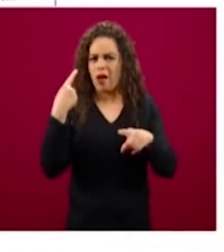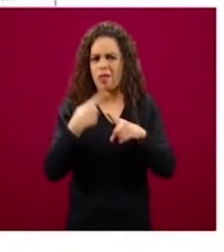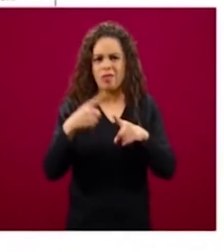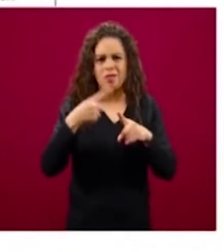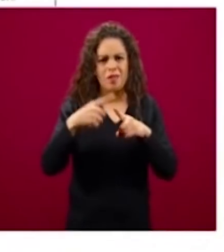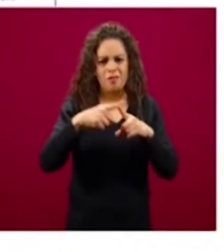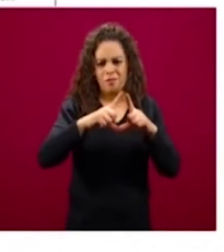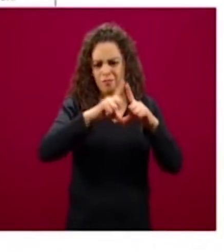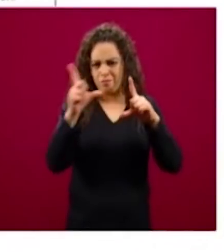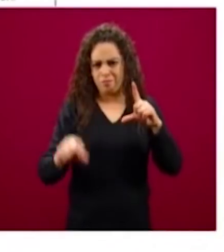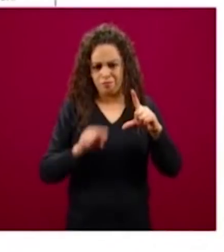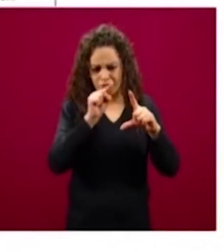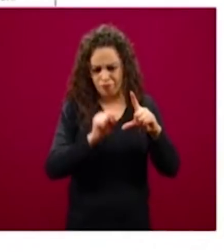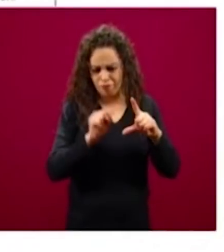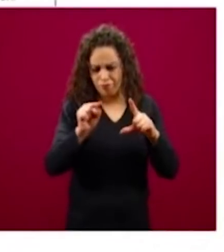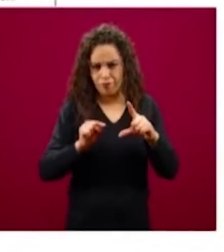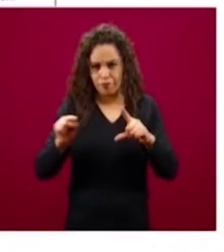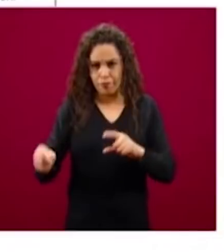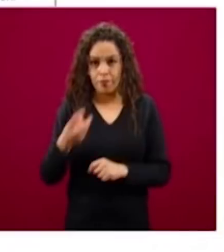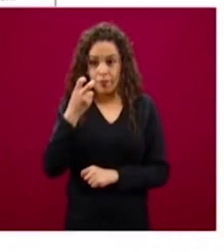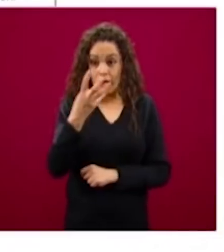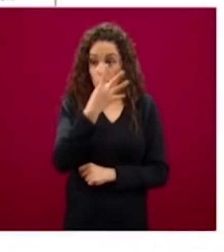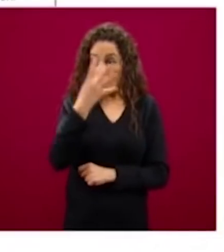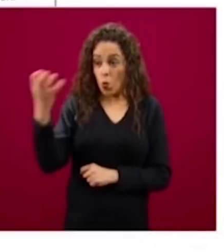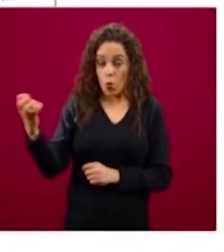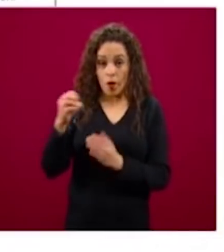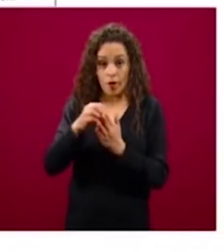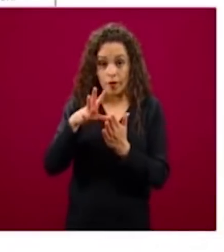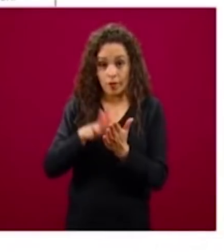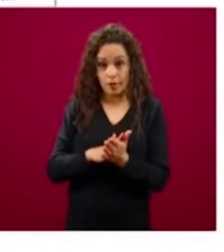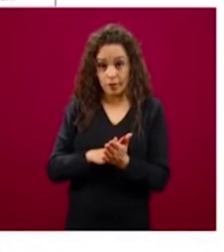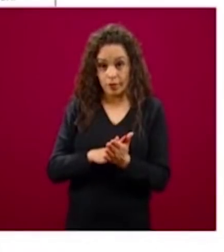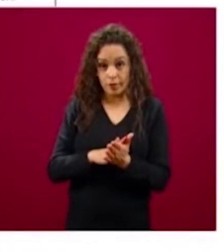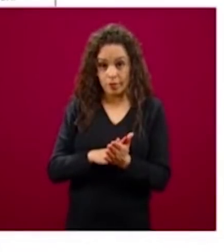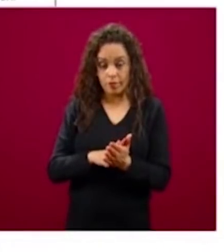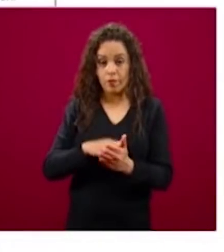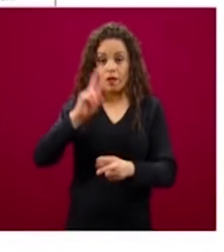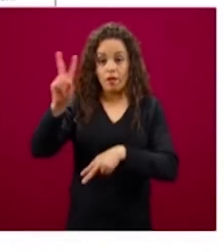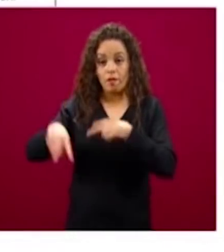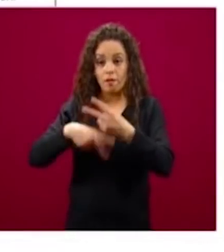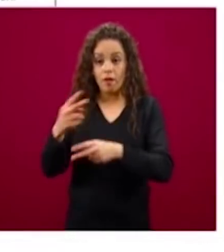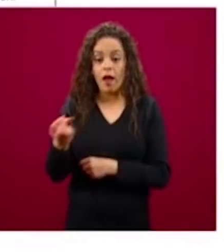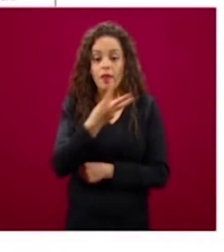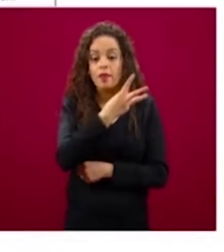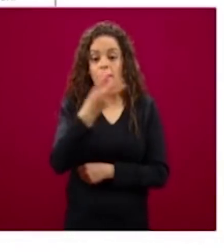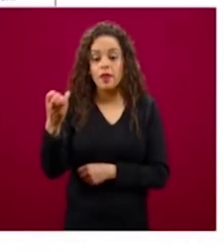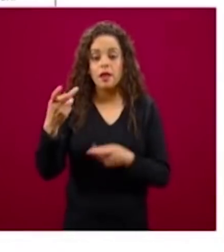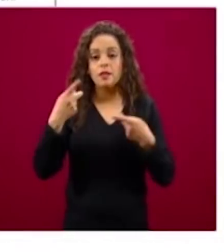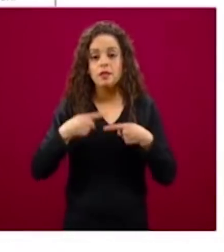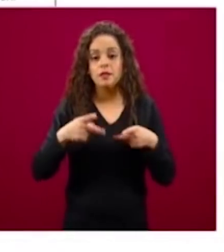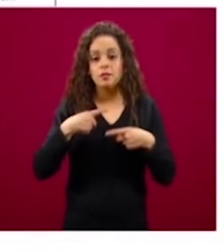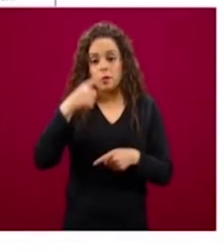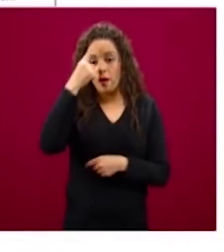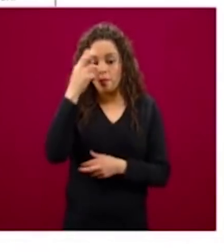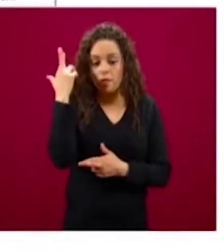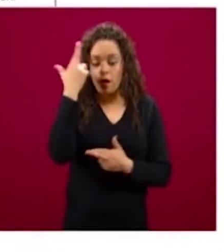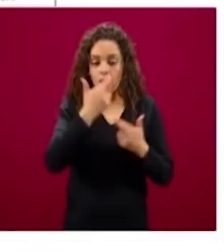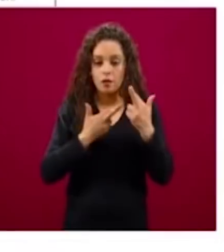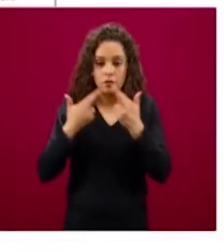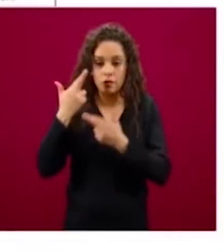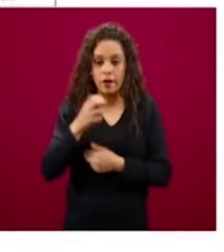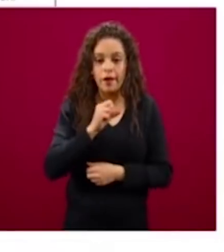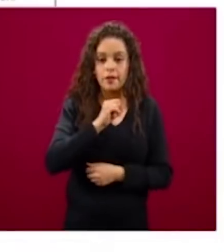estas 400 citas que se pudieron agendar, acudieron 300 personas a valoración para una